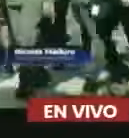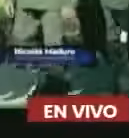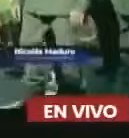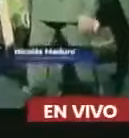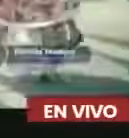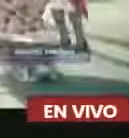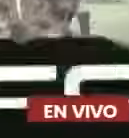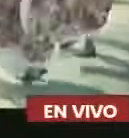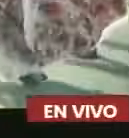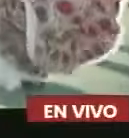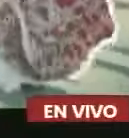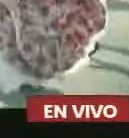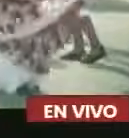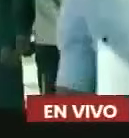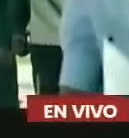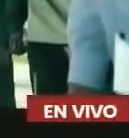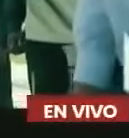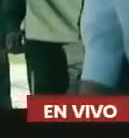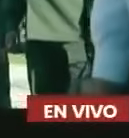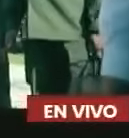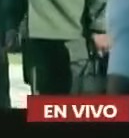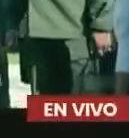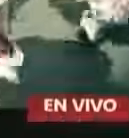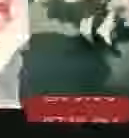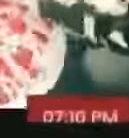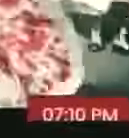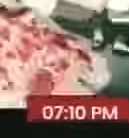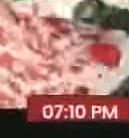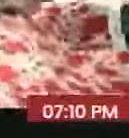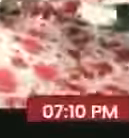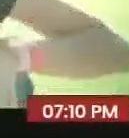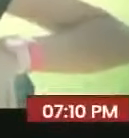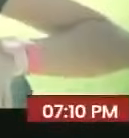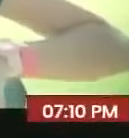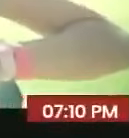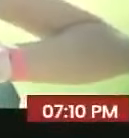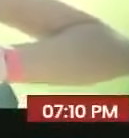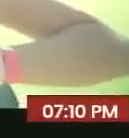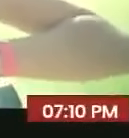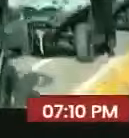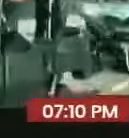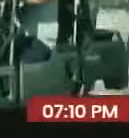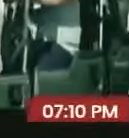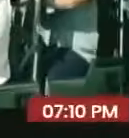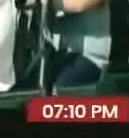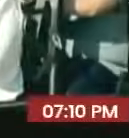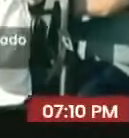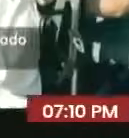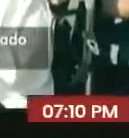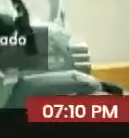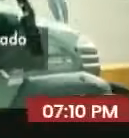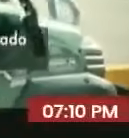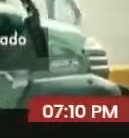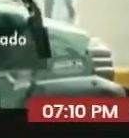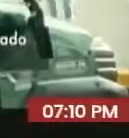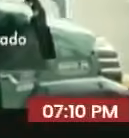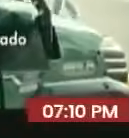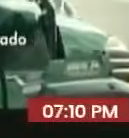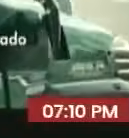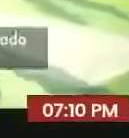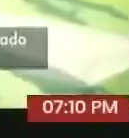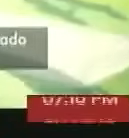Viernes. A Aquí